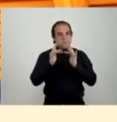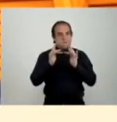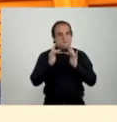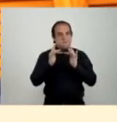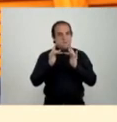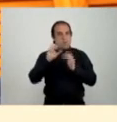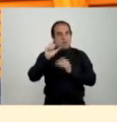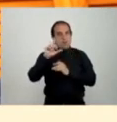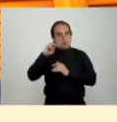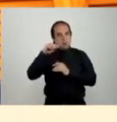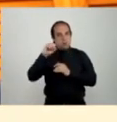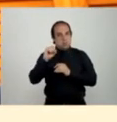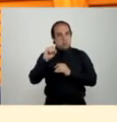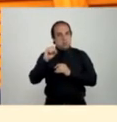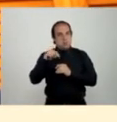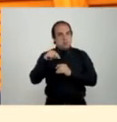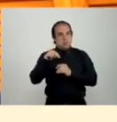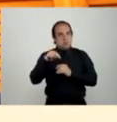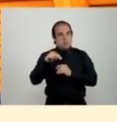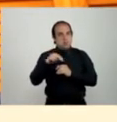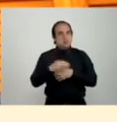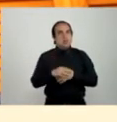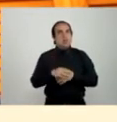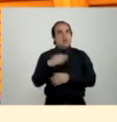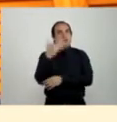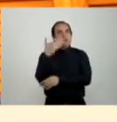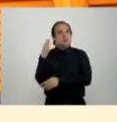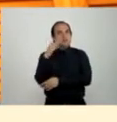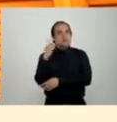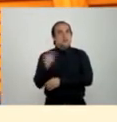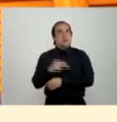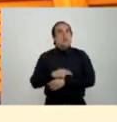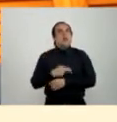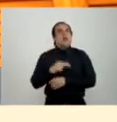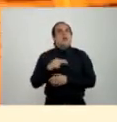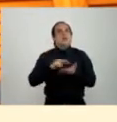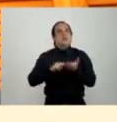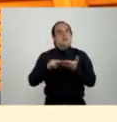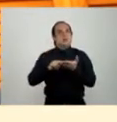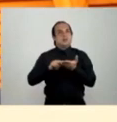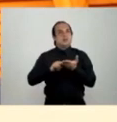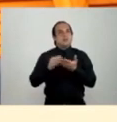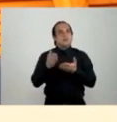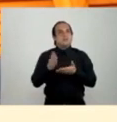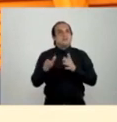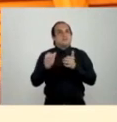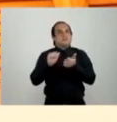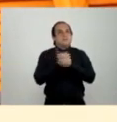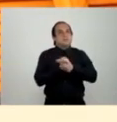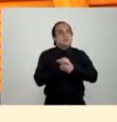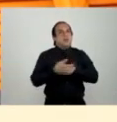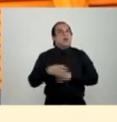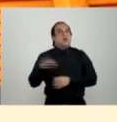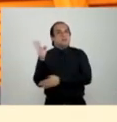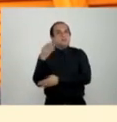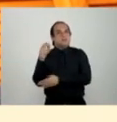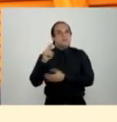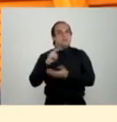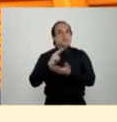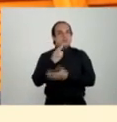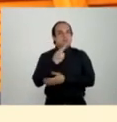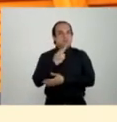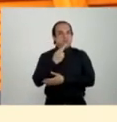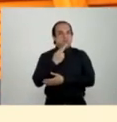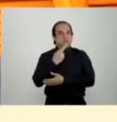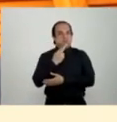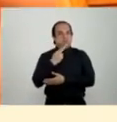que se llamó De la bandera negra a la bandera roja, hablando de dónde estaban ustedes en los años 60,